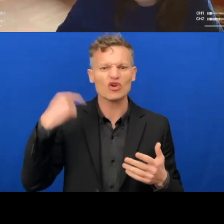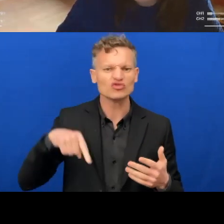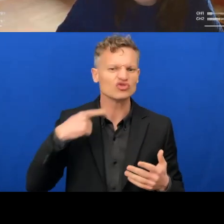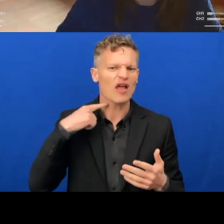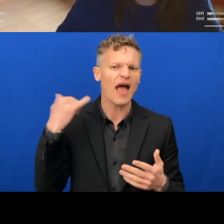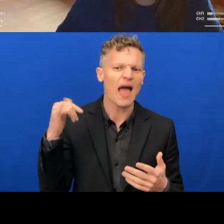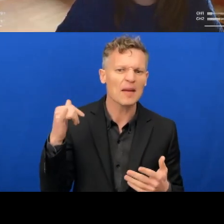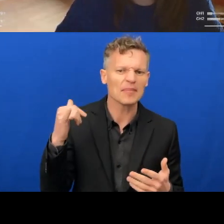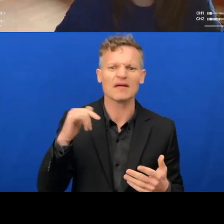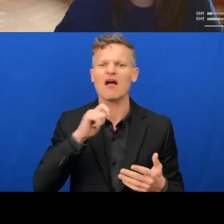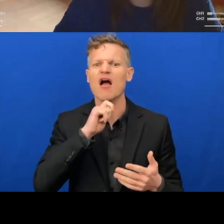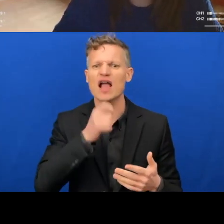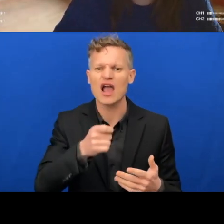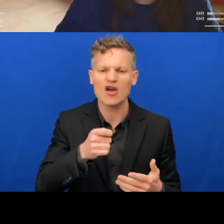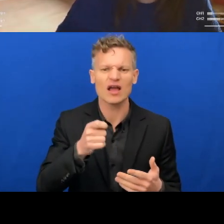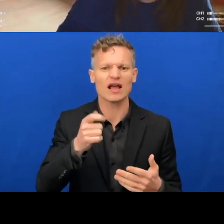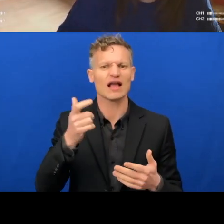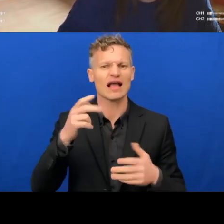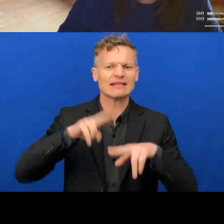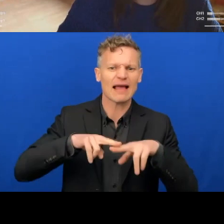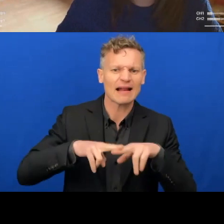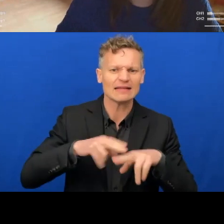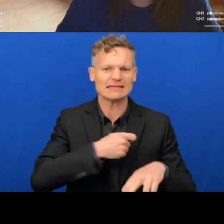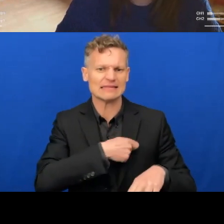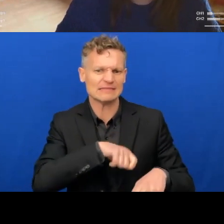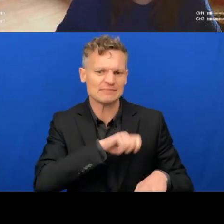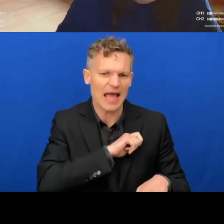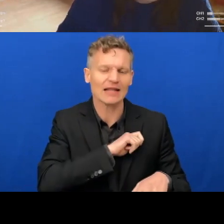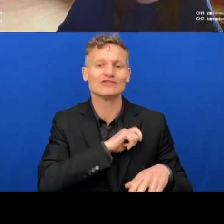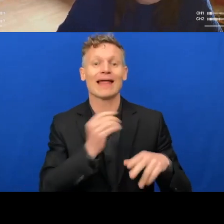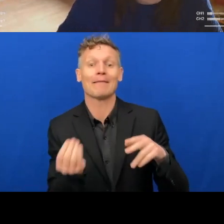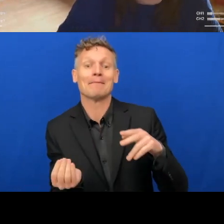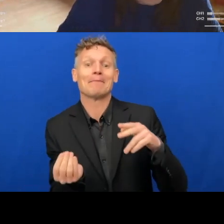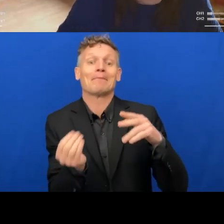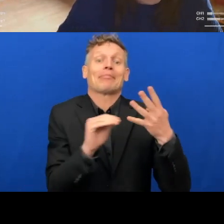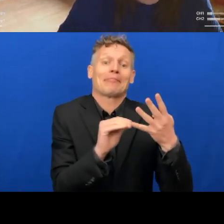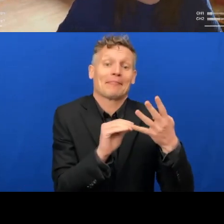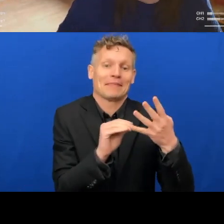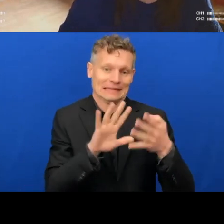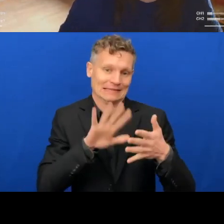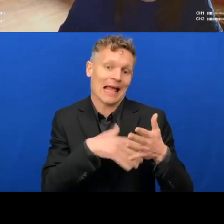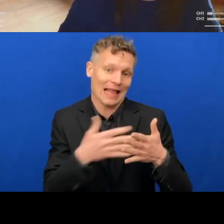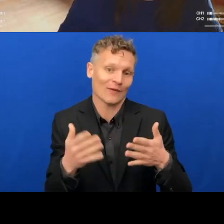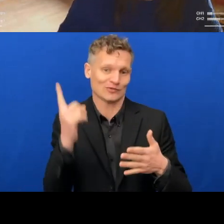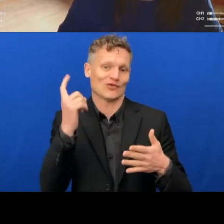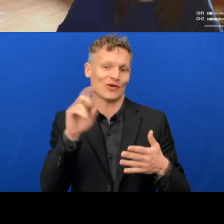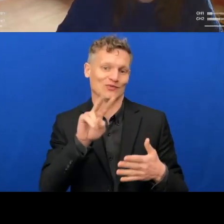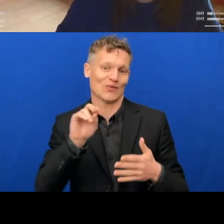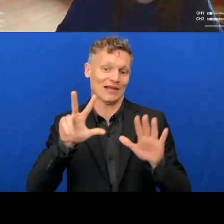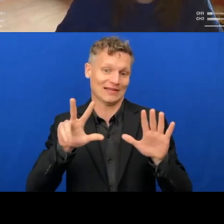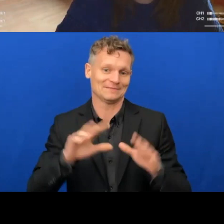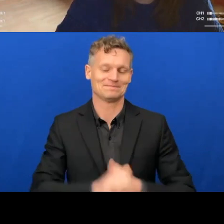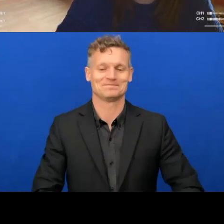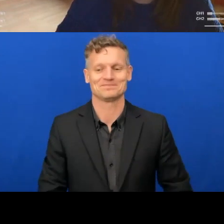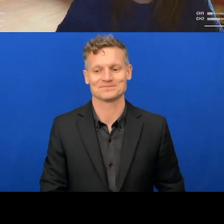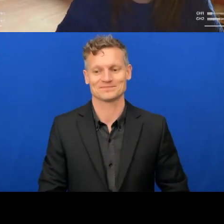húngaro, italiano, español, y se agregó la lengua de señas flamenca a partir de